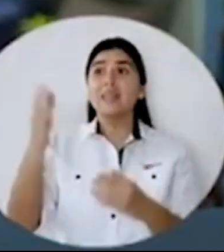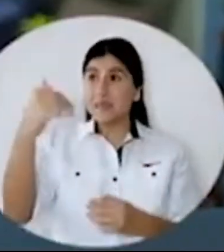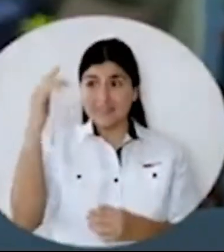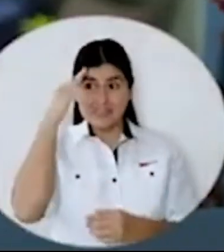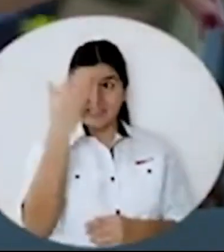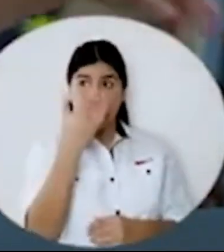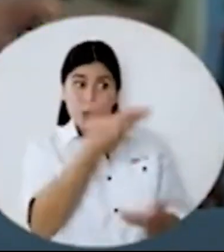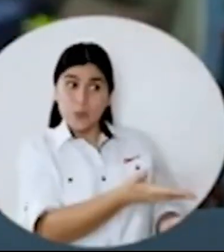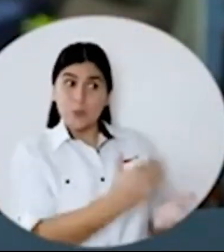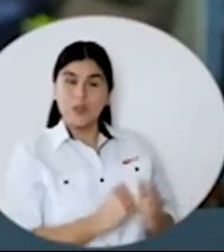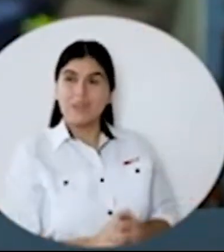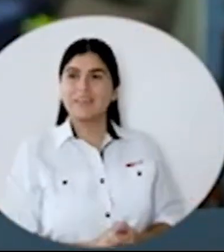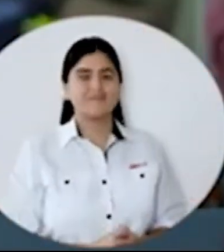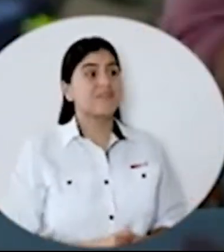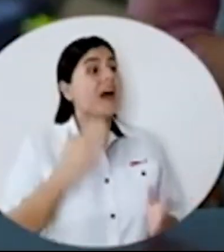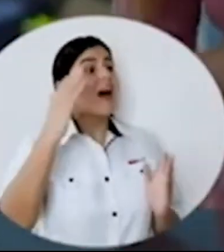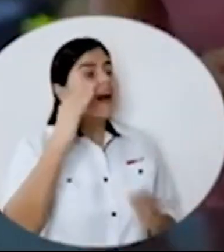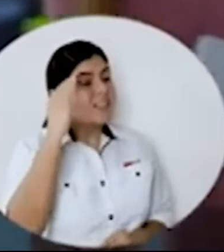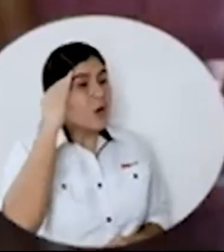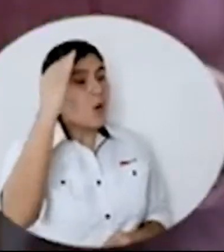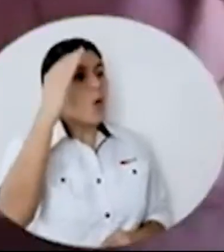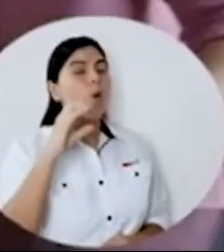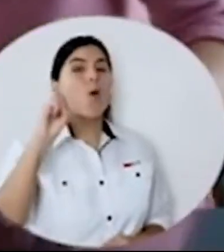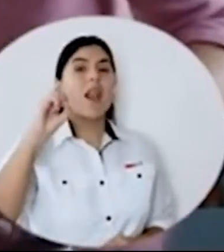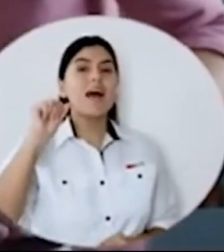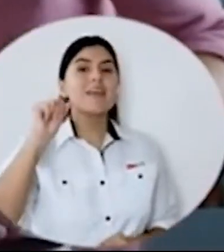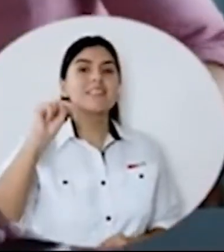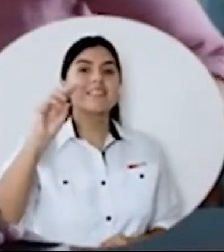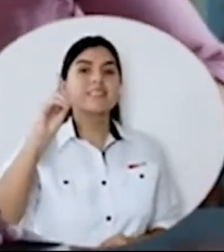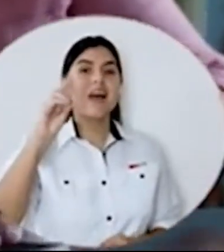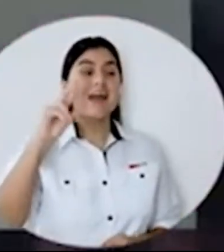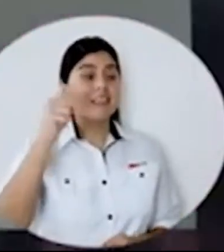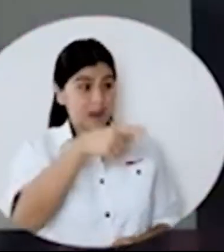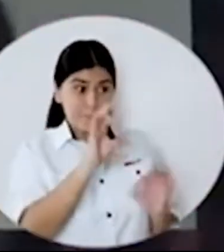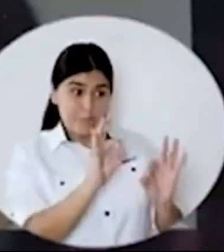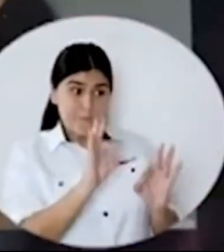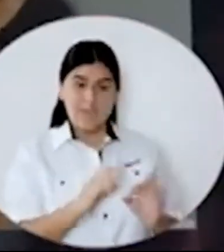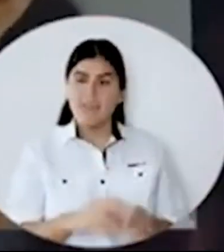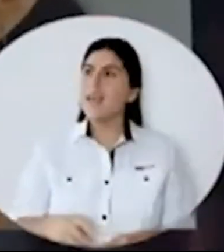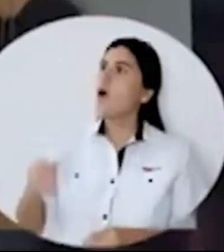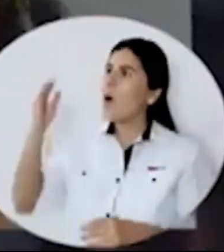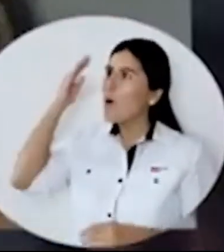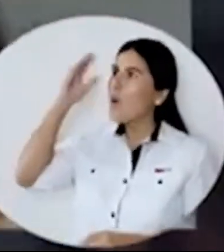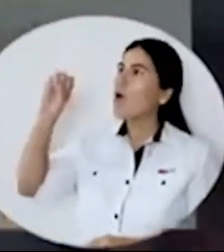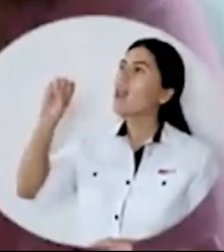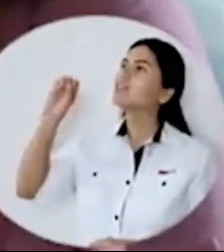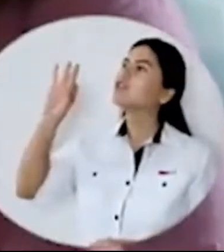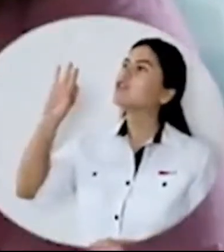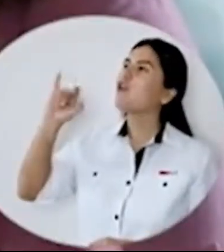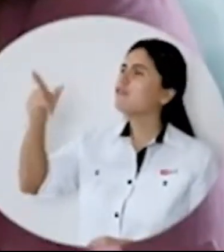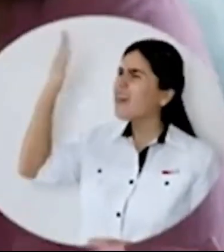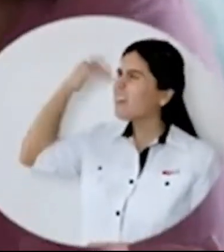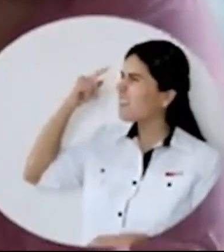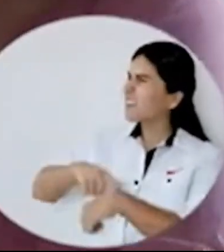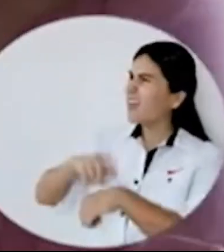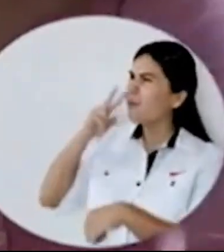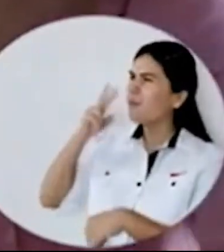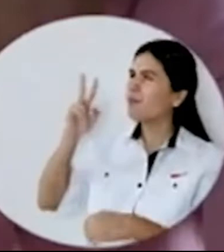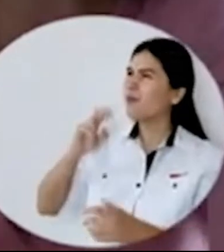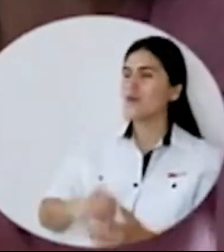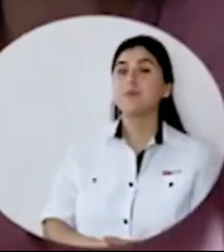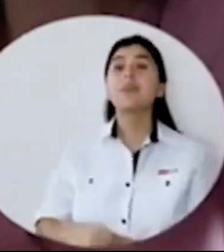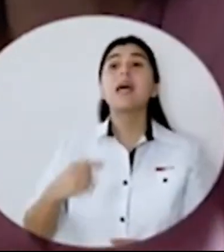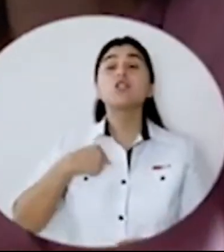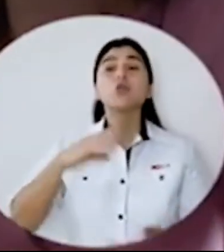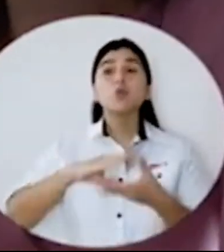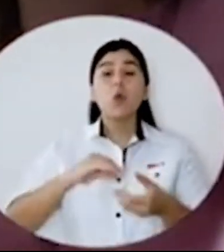gracias, mi amor. Pero vení, que te quieren saludar. Ay, hola, Sandra, ¿cómo le va? Hola, Sofi, tanto tiempo. Le estaba contando